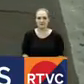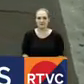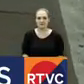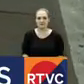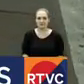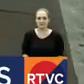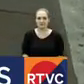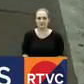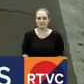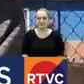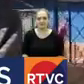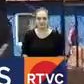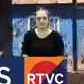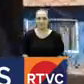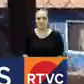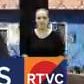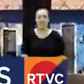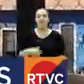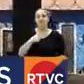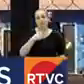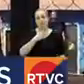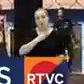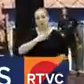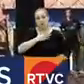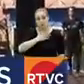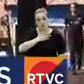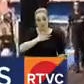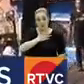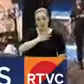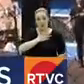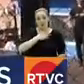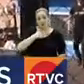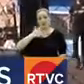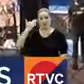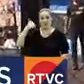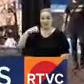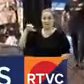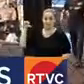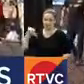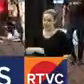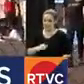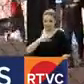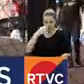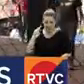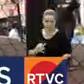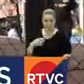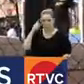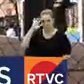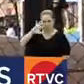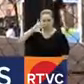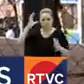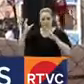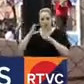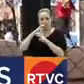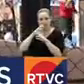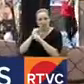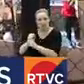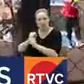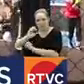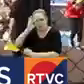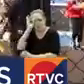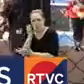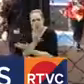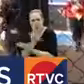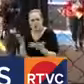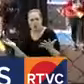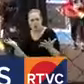Pues antes de llegar a la oportunidad, mi vida era todo un desastre. O sea, yo pues estaba en los vicios y eso, y pues llegó la oportunidad